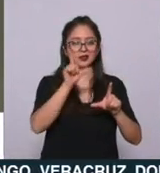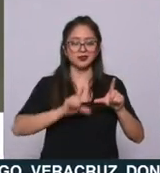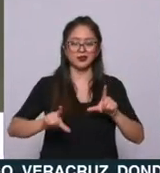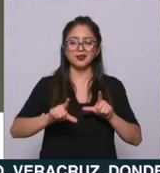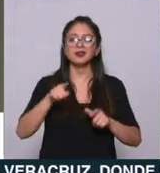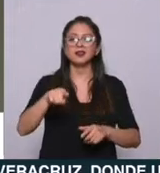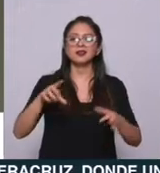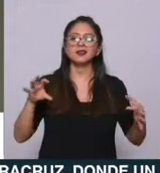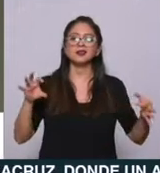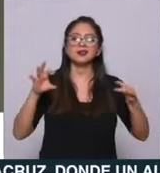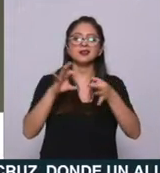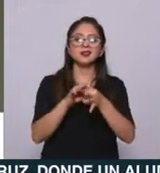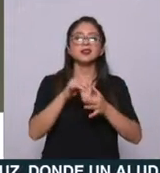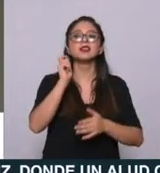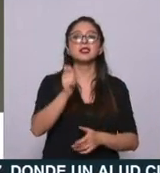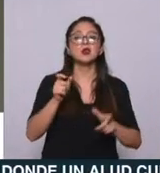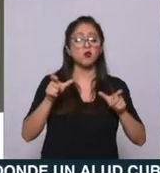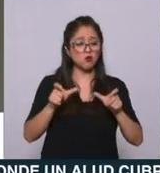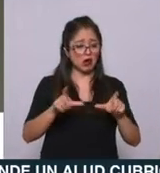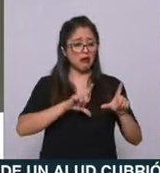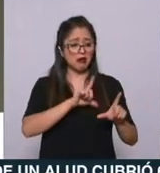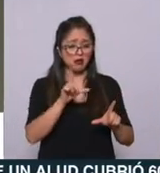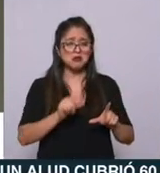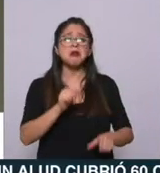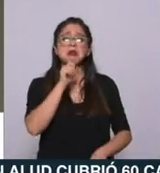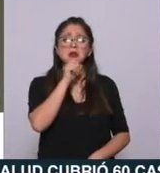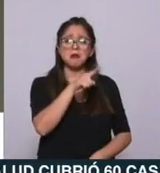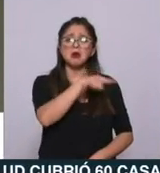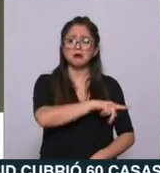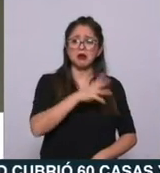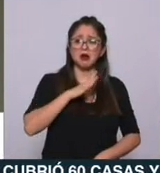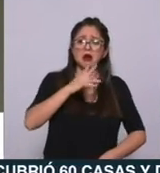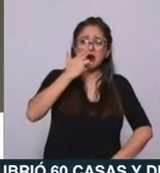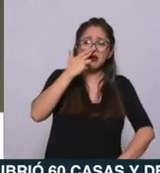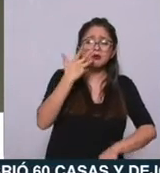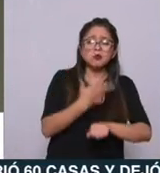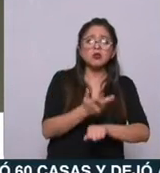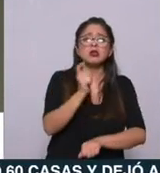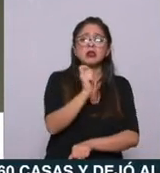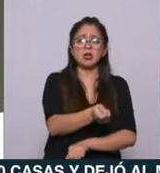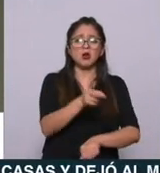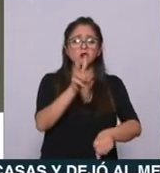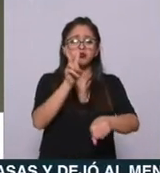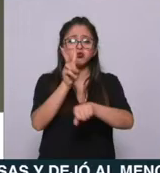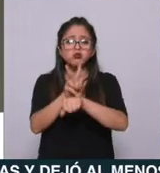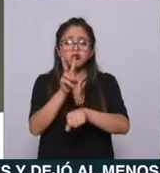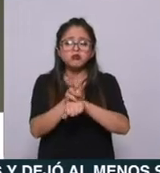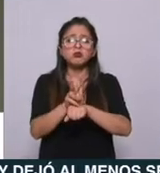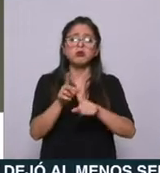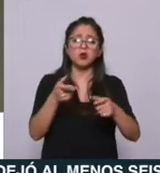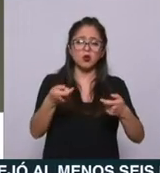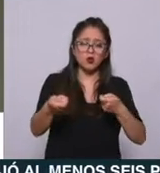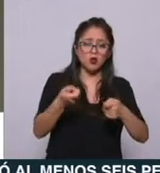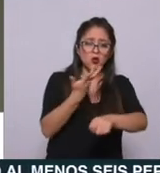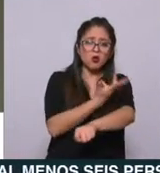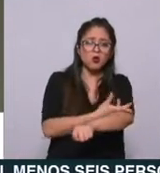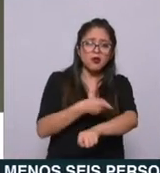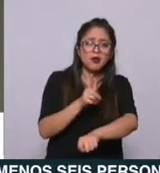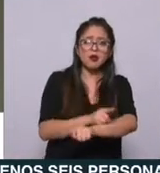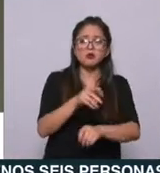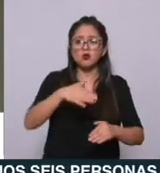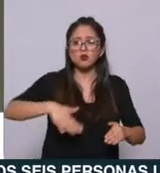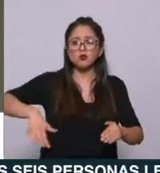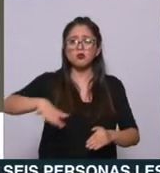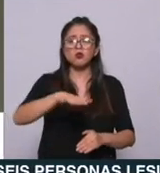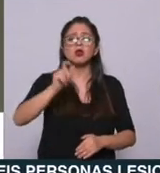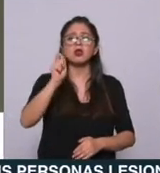legal, y que la Guardia Nacional también tiene la encomienda de cubrir las regiones, las coordinaciones regionales que son frontera